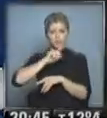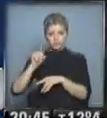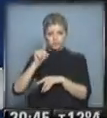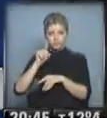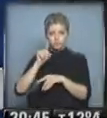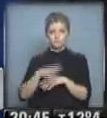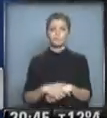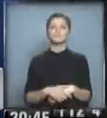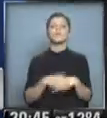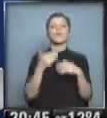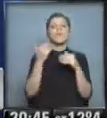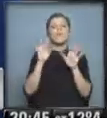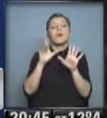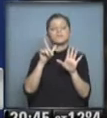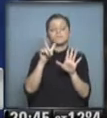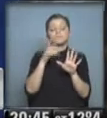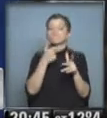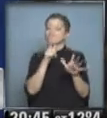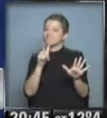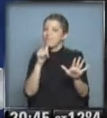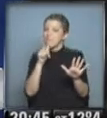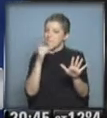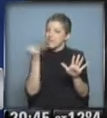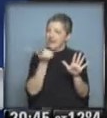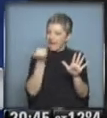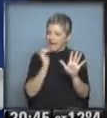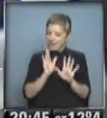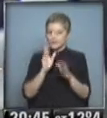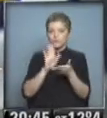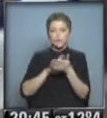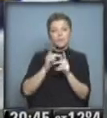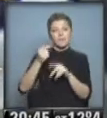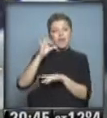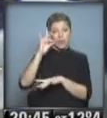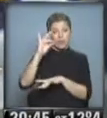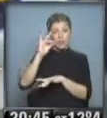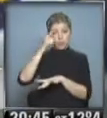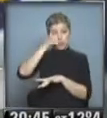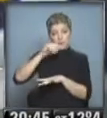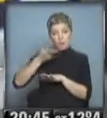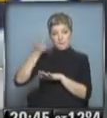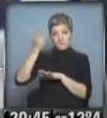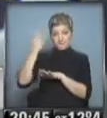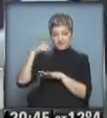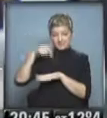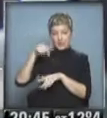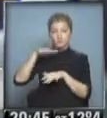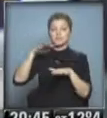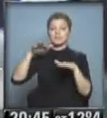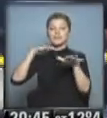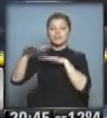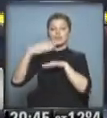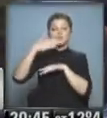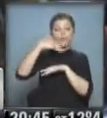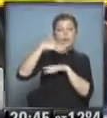ser sospechado al menos como uno de los responsables del tiroteo del pasado domingo entre las dos facciones de la barra en el bajo flores